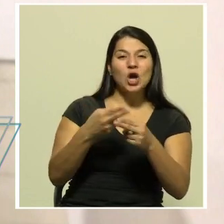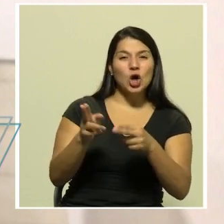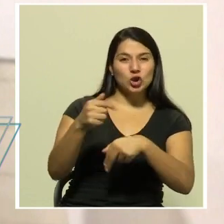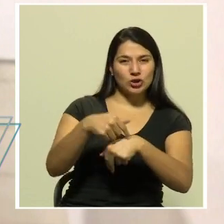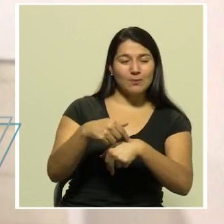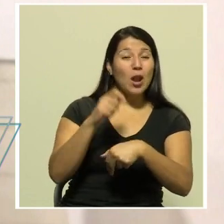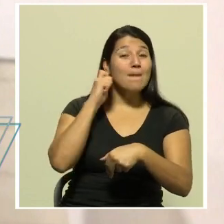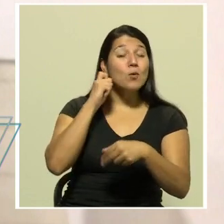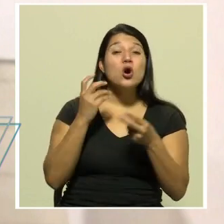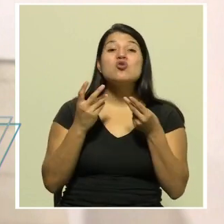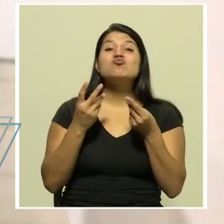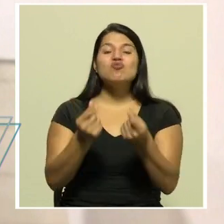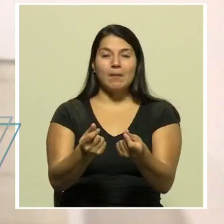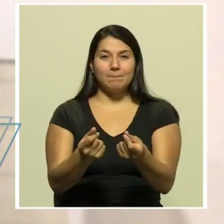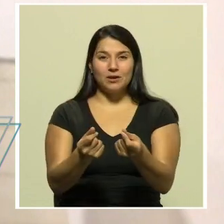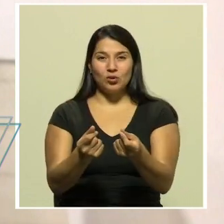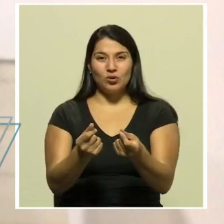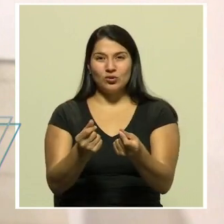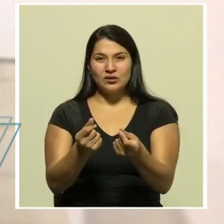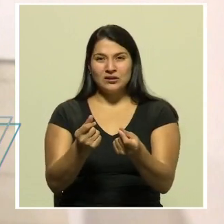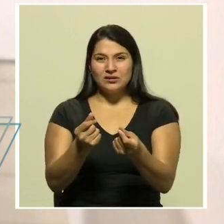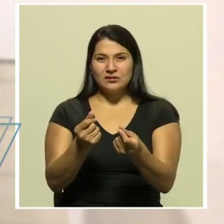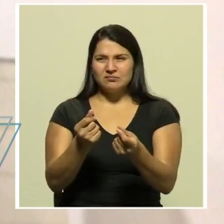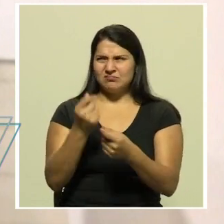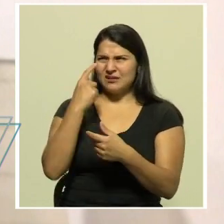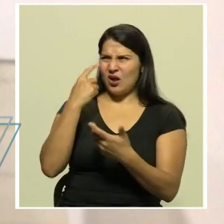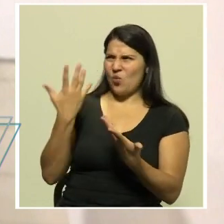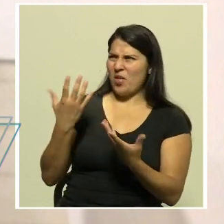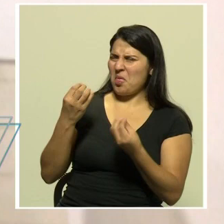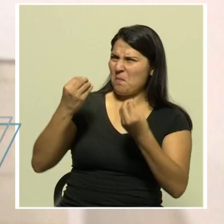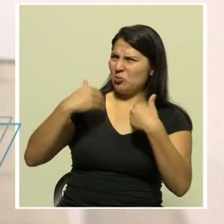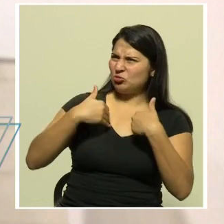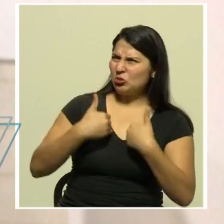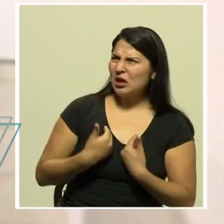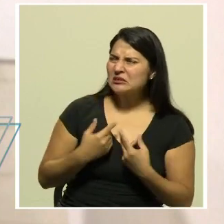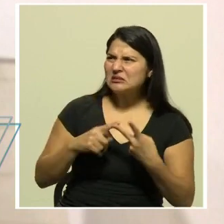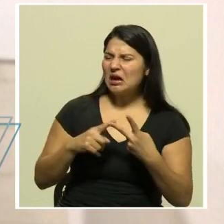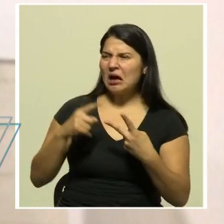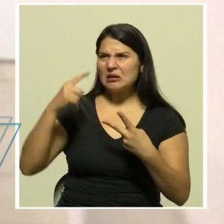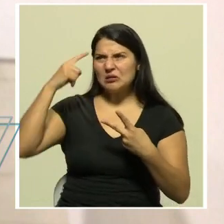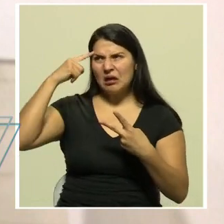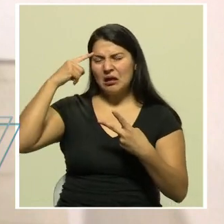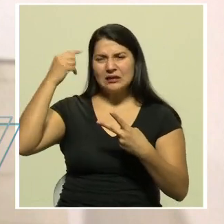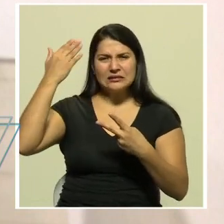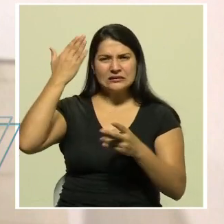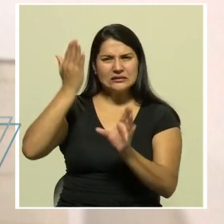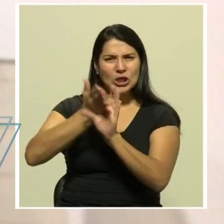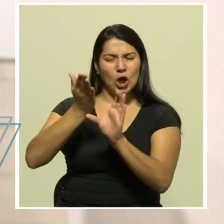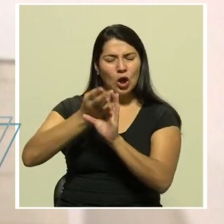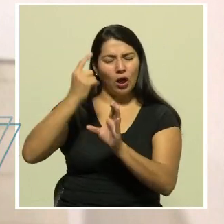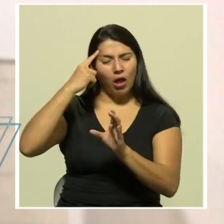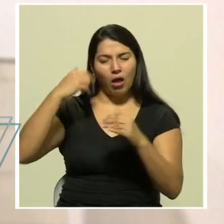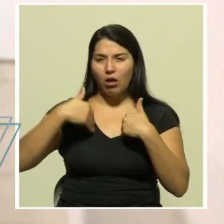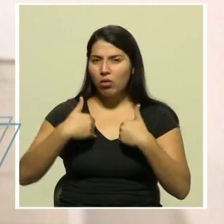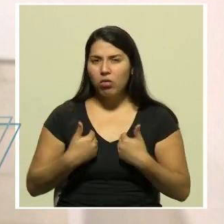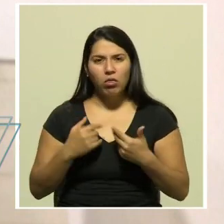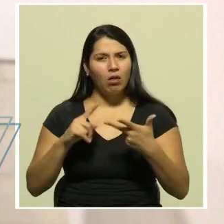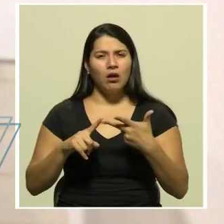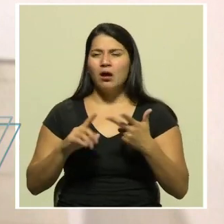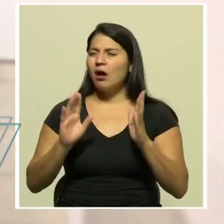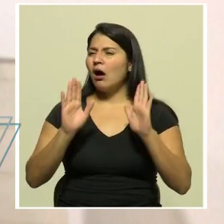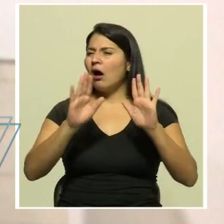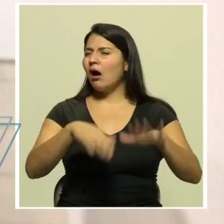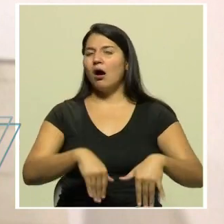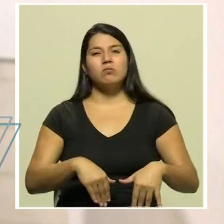rápidamente conciben que es muy alto el costo personal, psicológico y emocional de asumir determinados puestos.